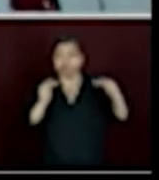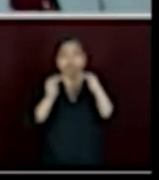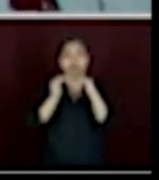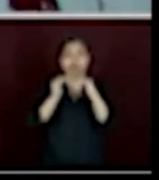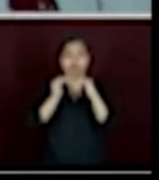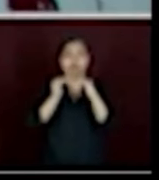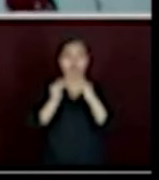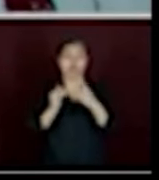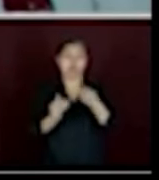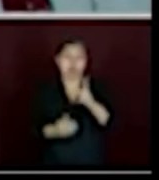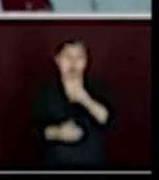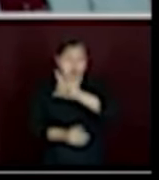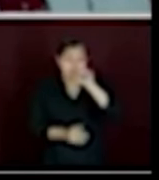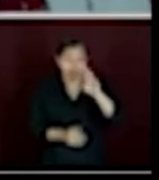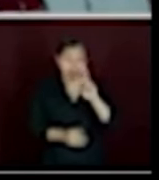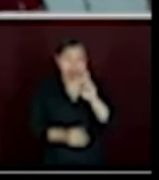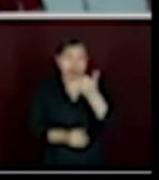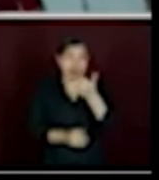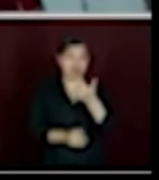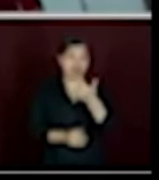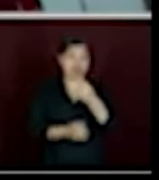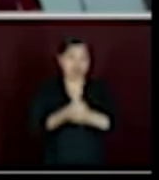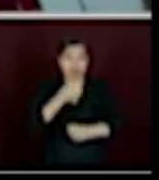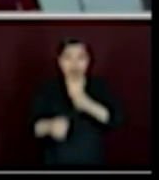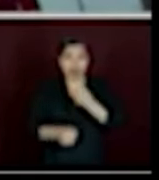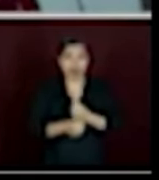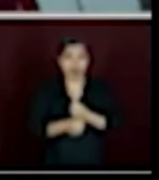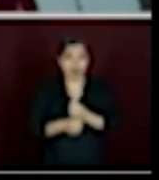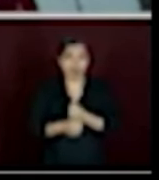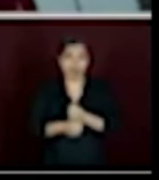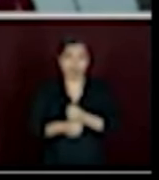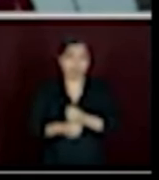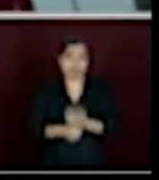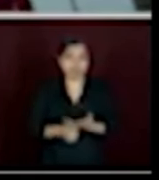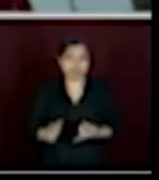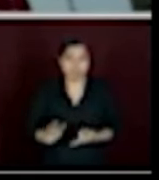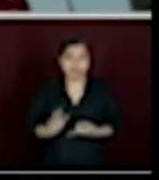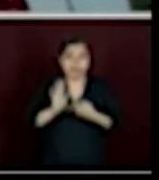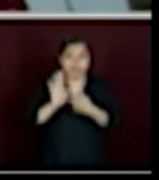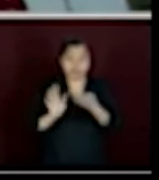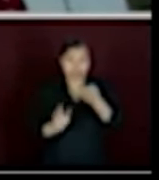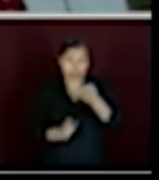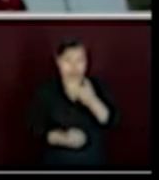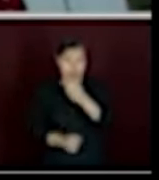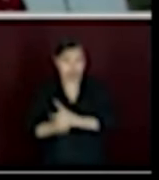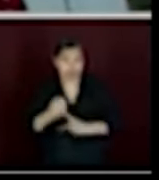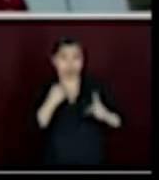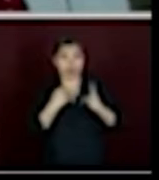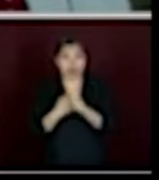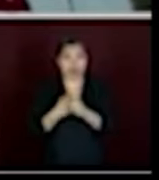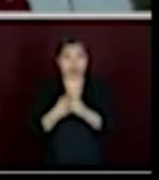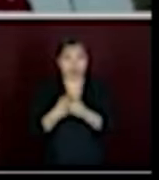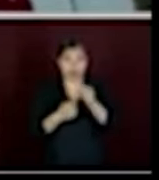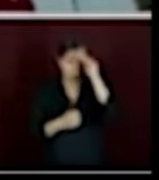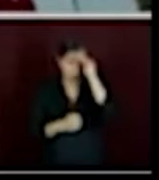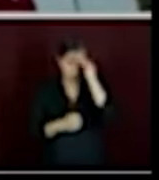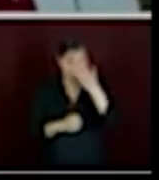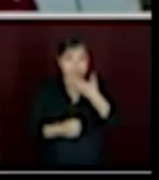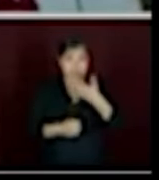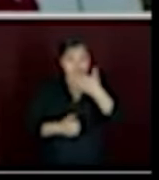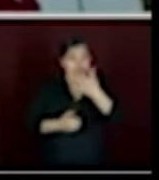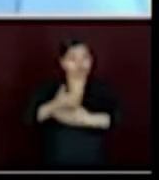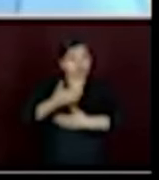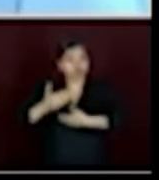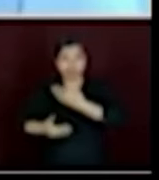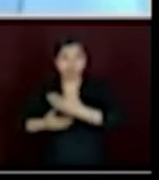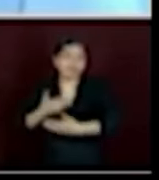le calculo que en ciudades como la nuestra, aquí en la capital, o en Veracruz, o en Morelos,